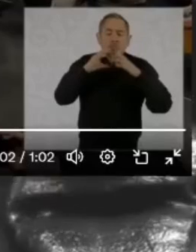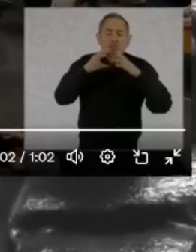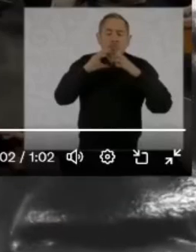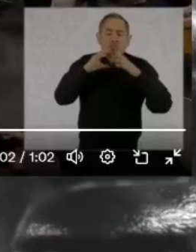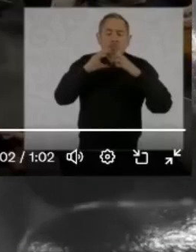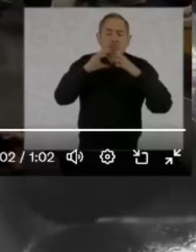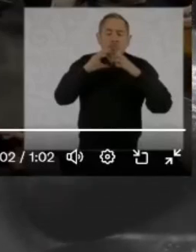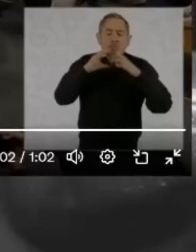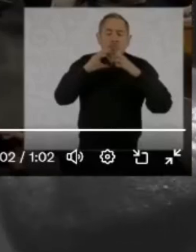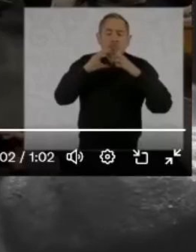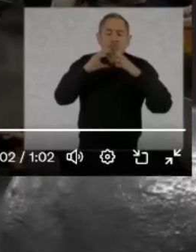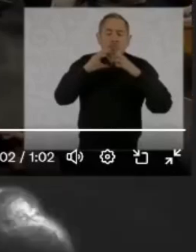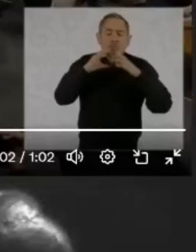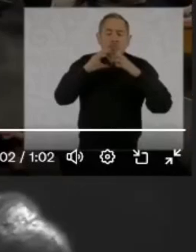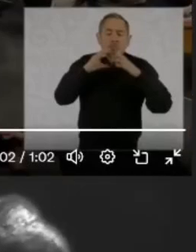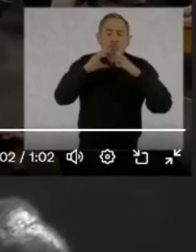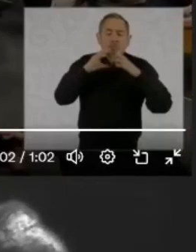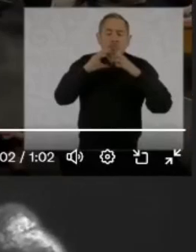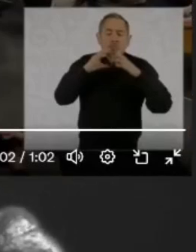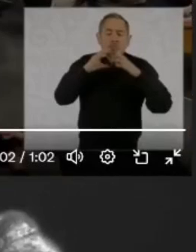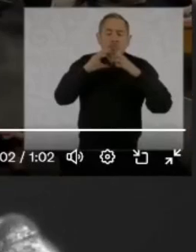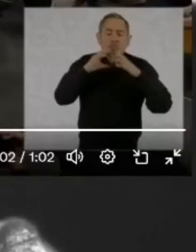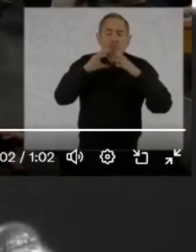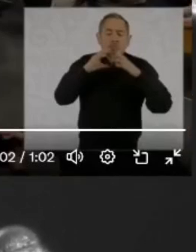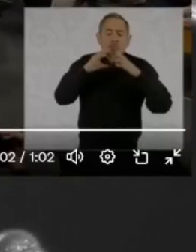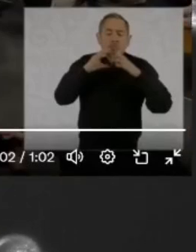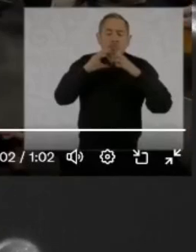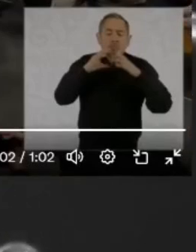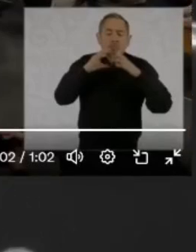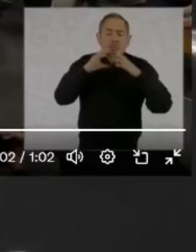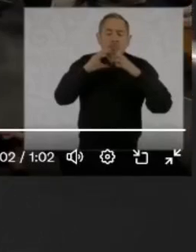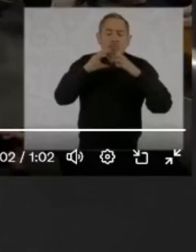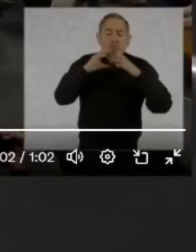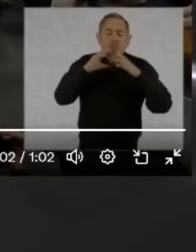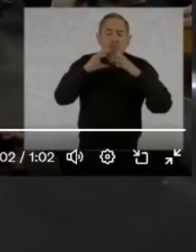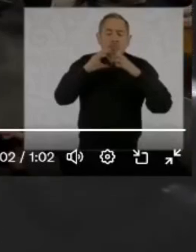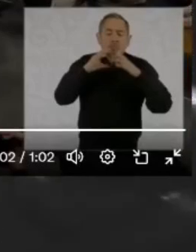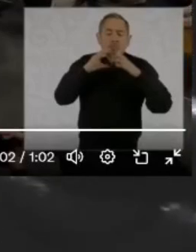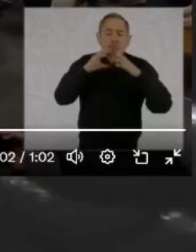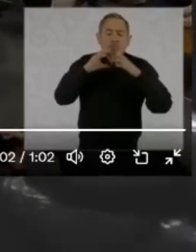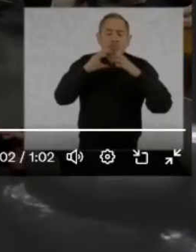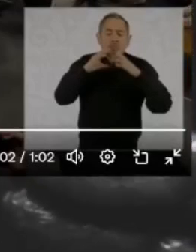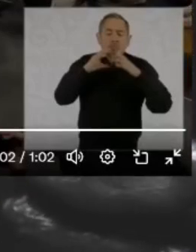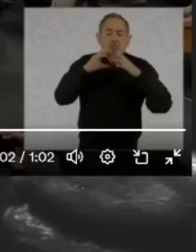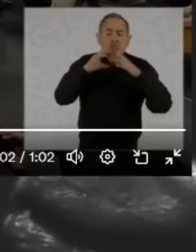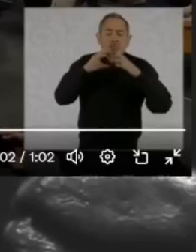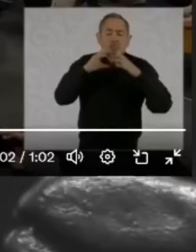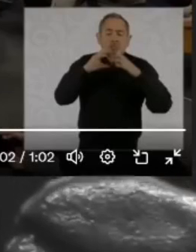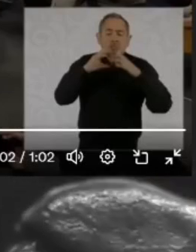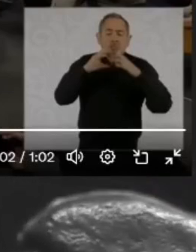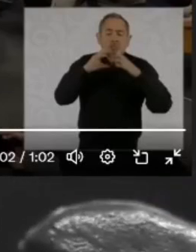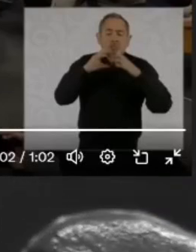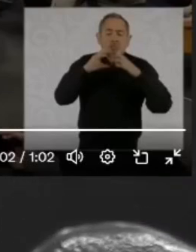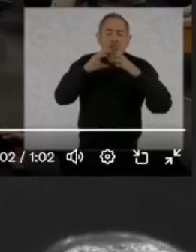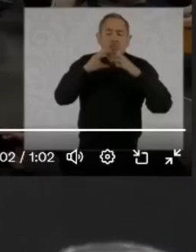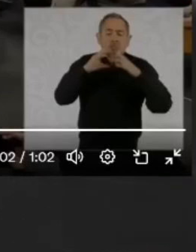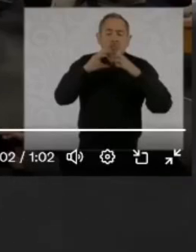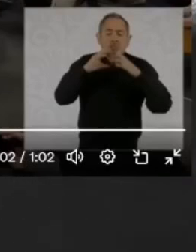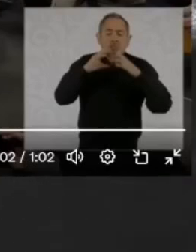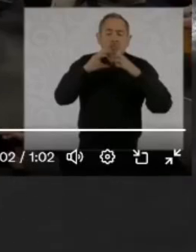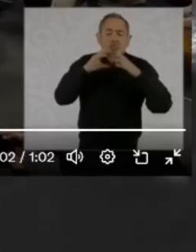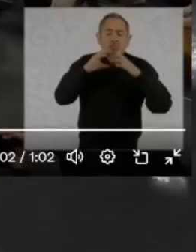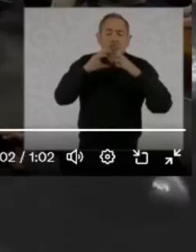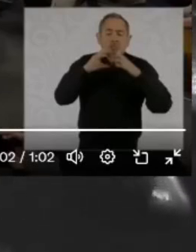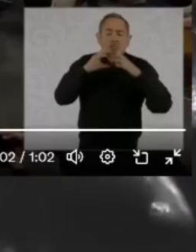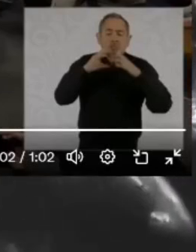esa como placita, también tienen una zona al lado en donde hacen eventos. Alguna vez en un evento de una empresa nos tocó que se